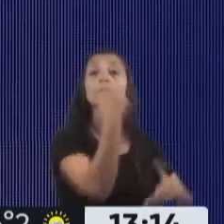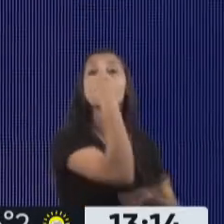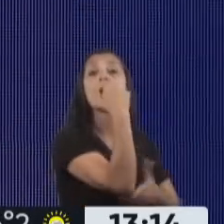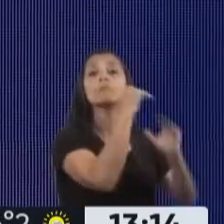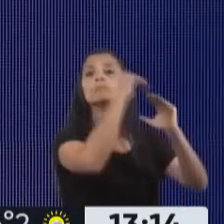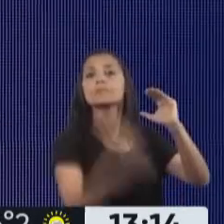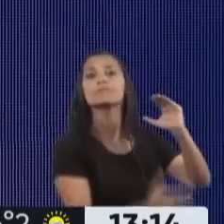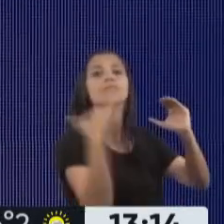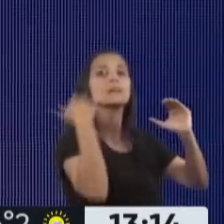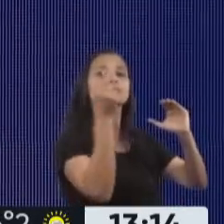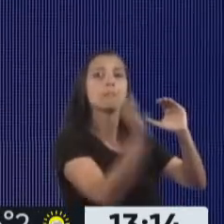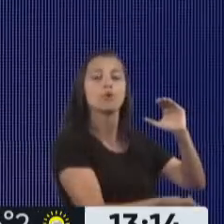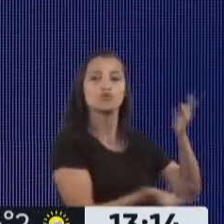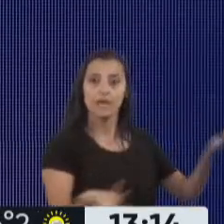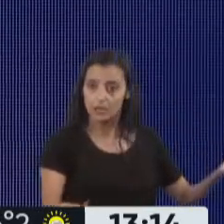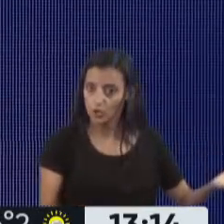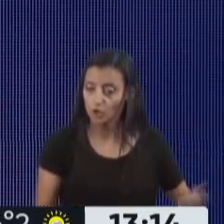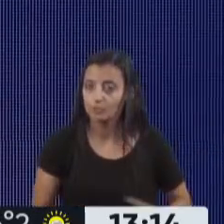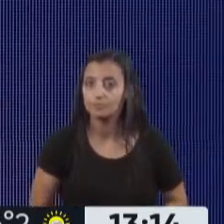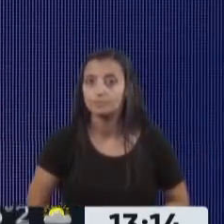economía cayó 16%.